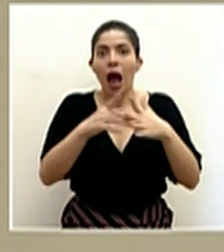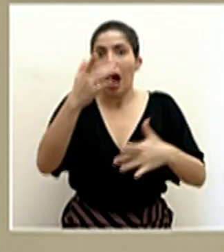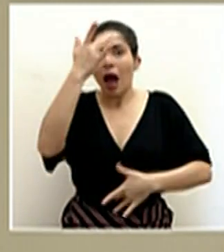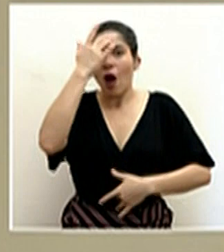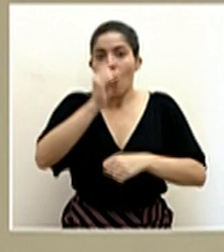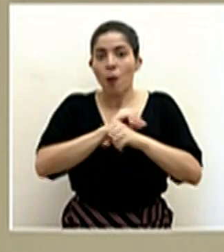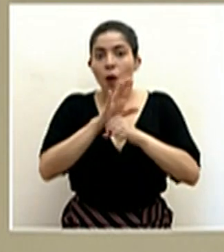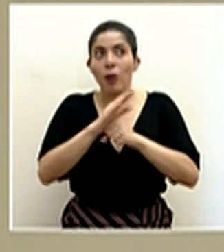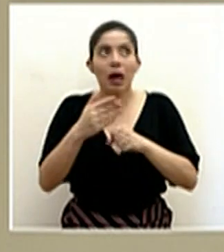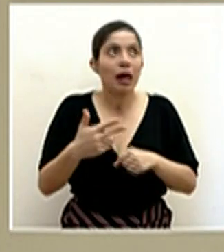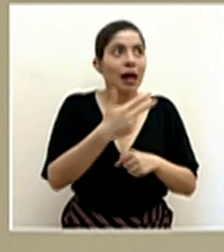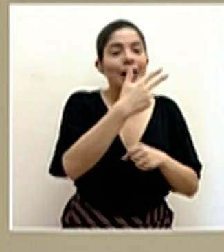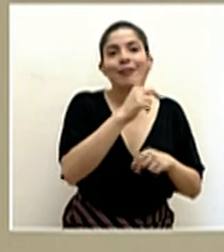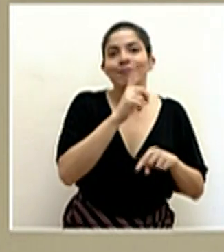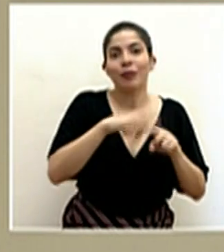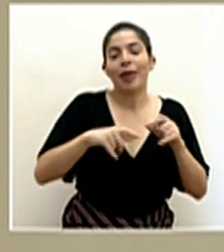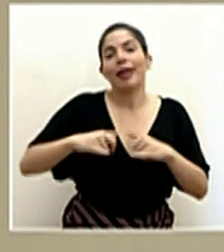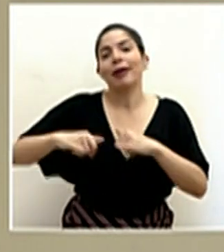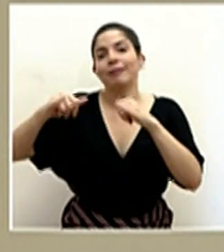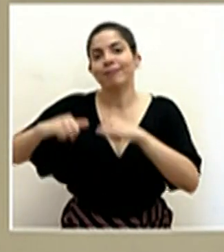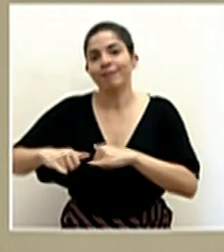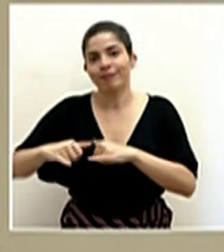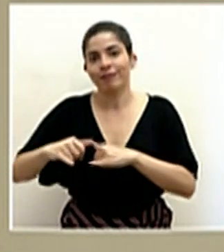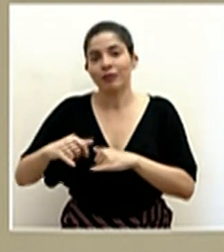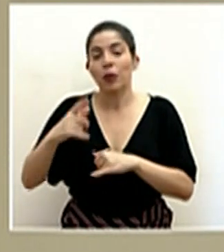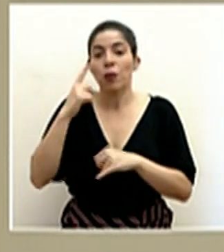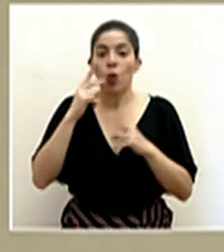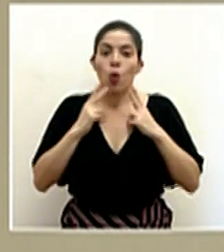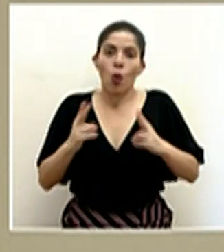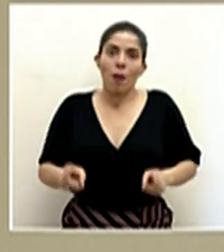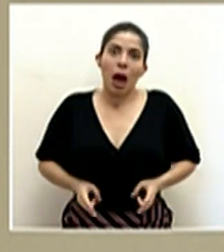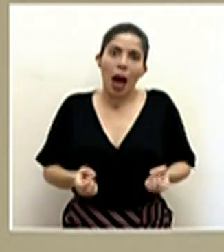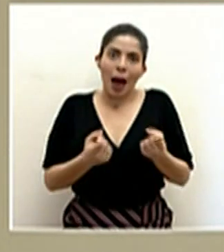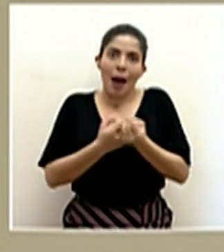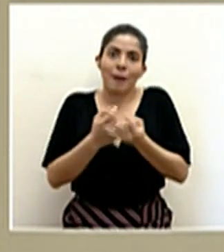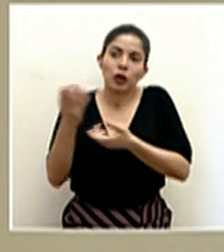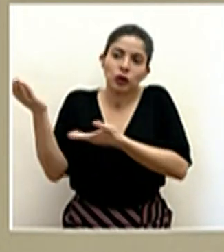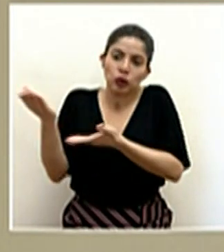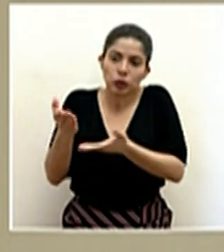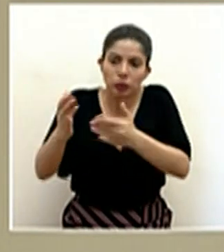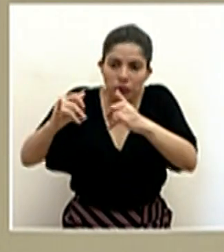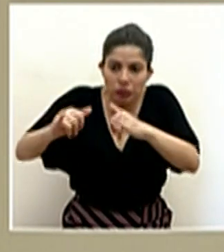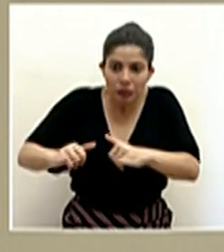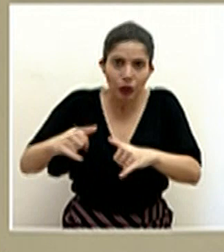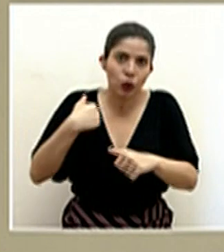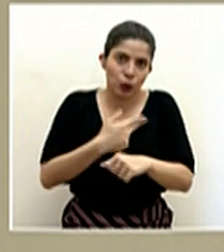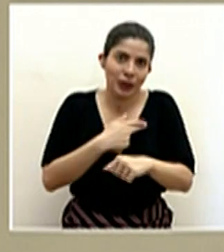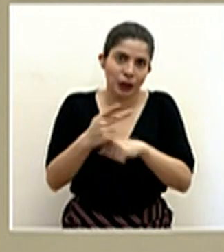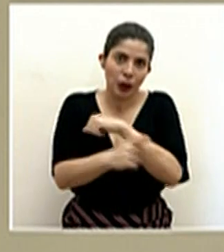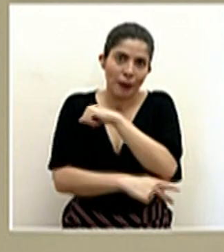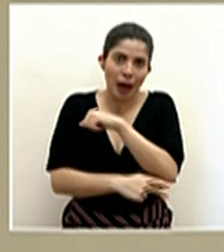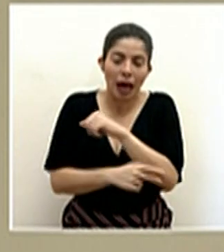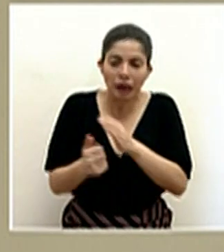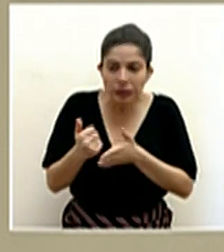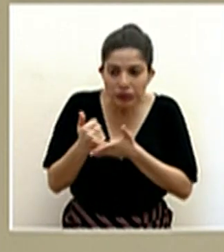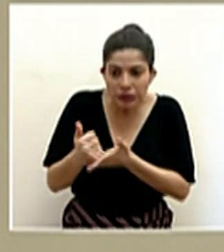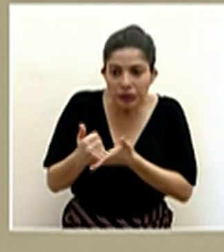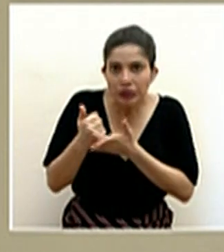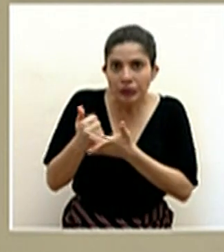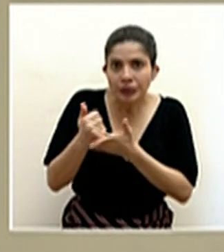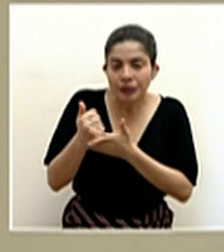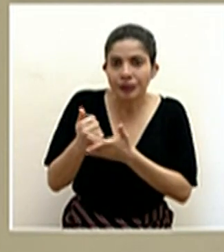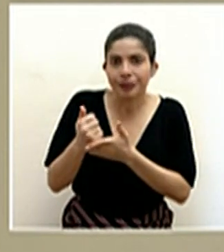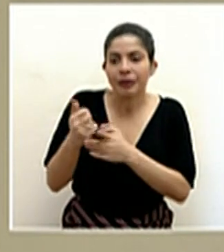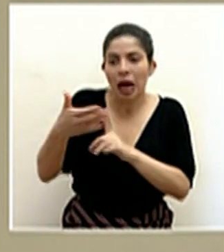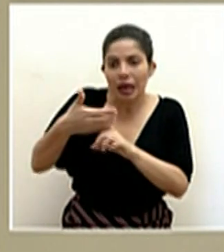como casos positivos, y por una condición humanitaria, pues tenemos que mantenerlos en nuestro país, darles el